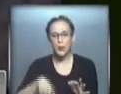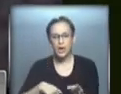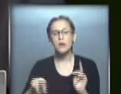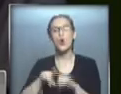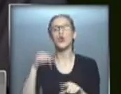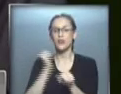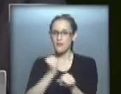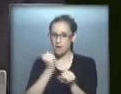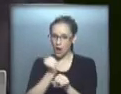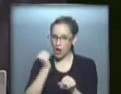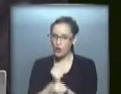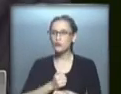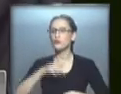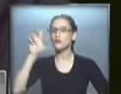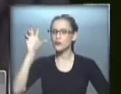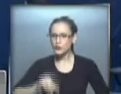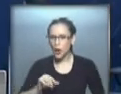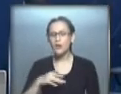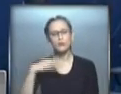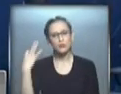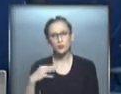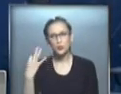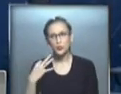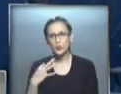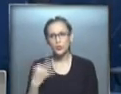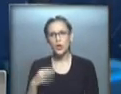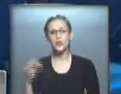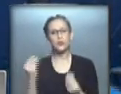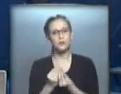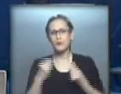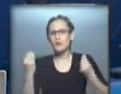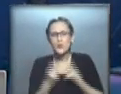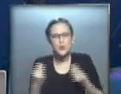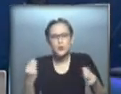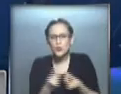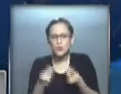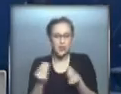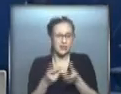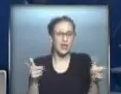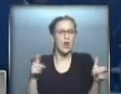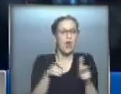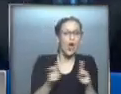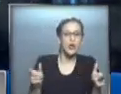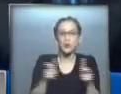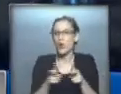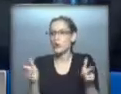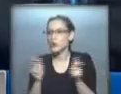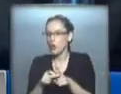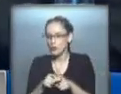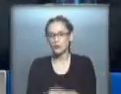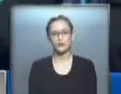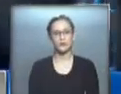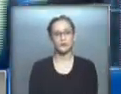horizontal diverso y plural de miles de reuniones para pulir la